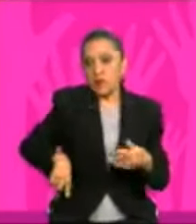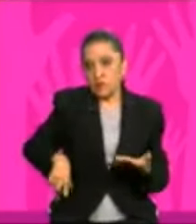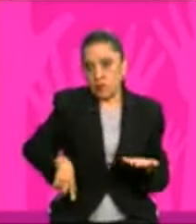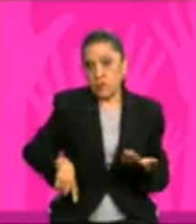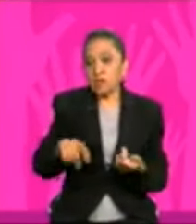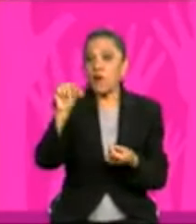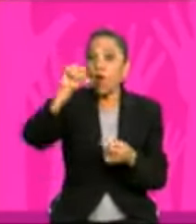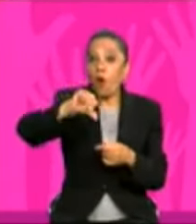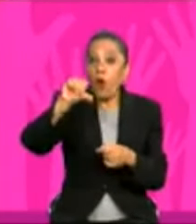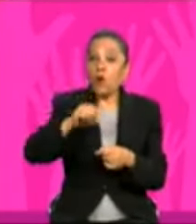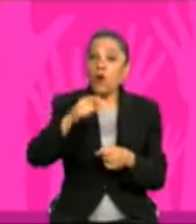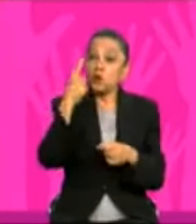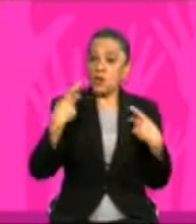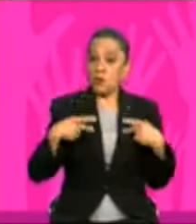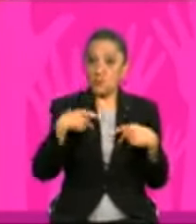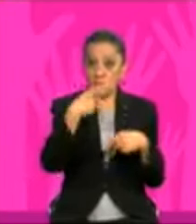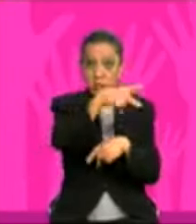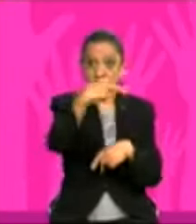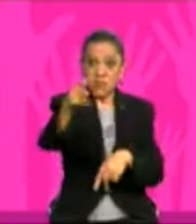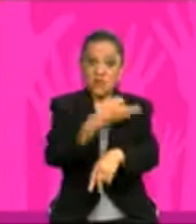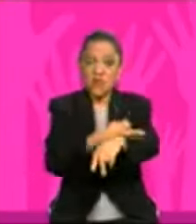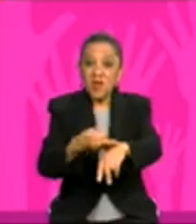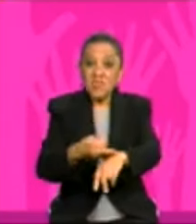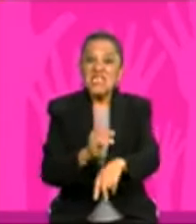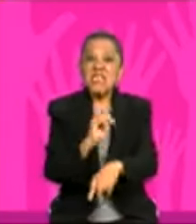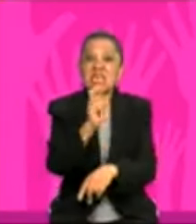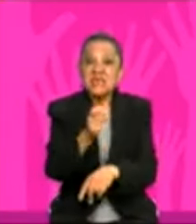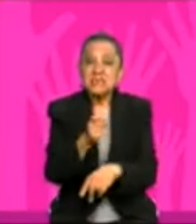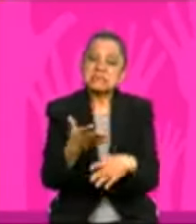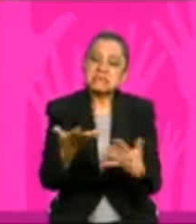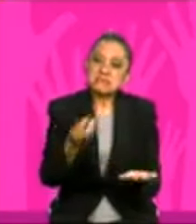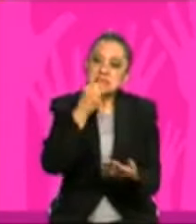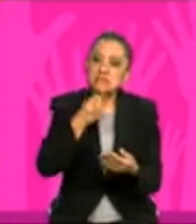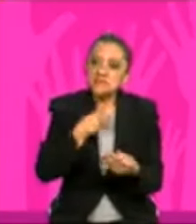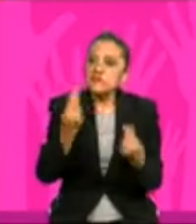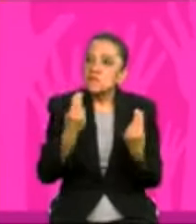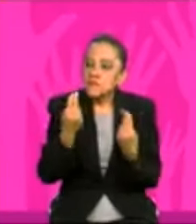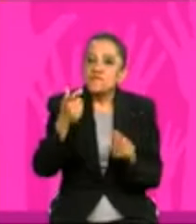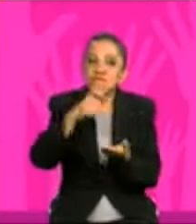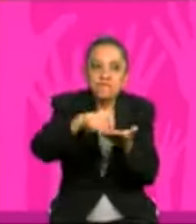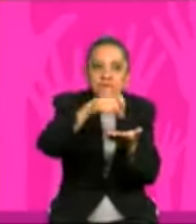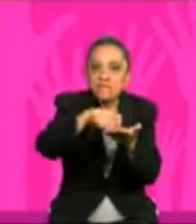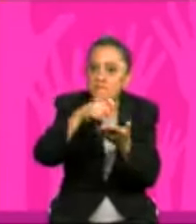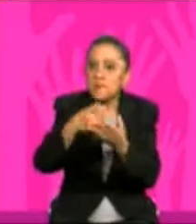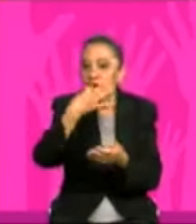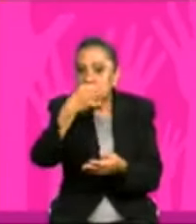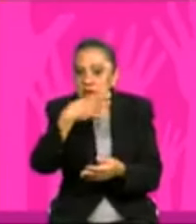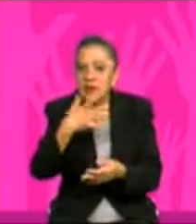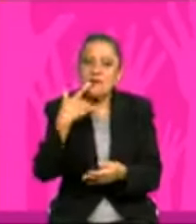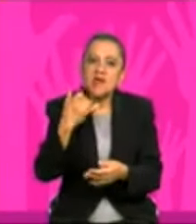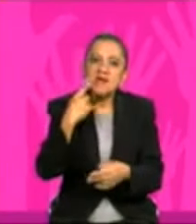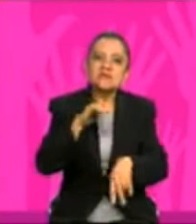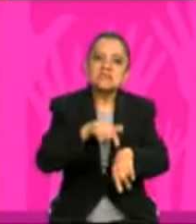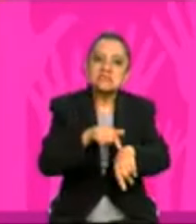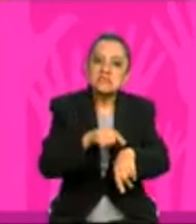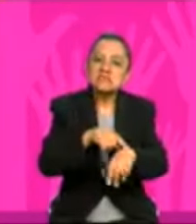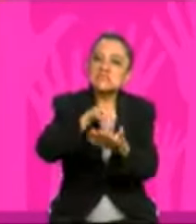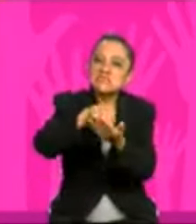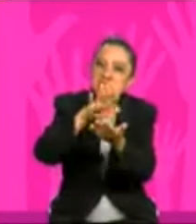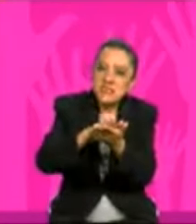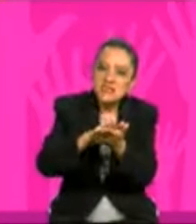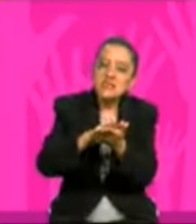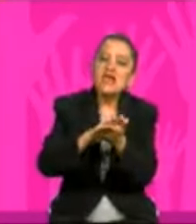que alguien de tu familia se enferme significa tener que conseguir la medicina, luchar por una cita médica y sufrir para que te